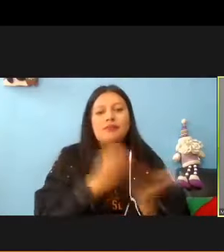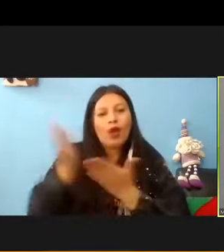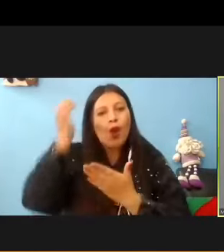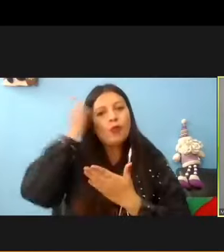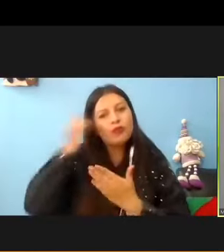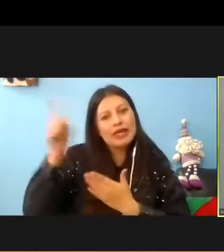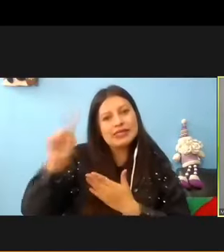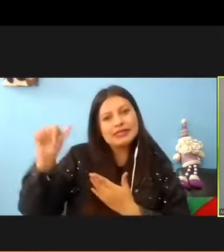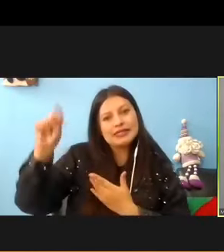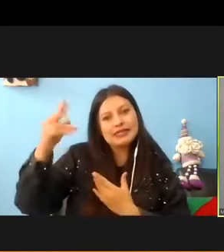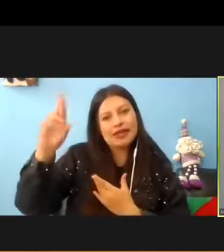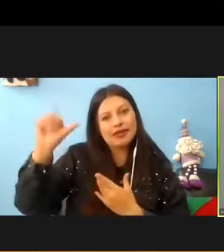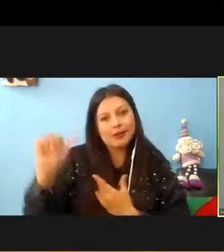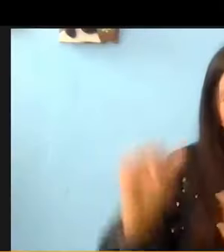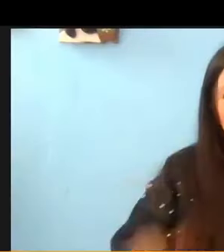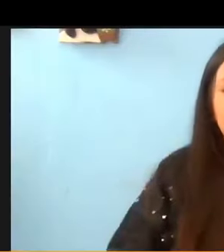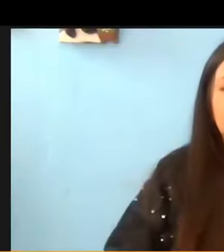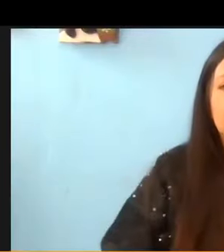Sandra.